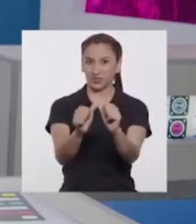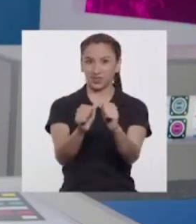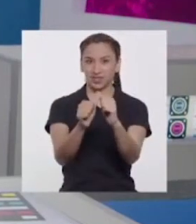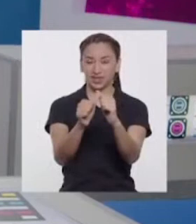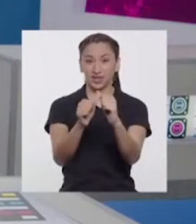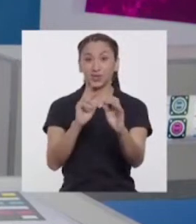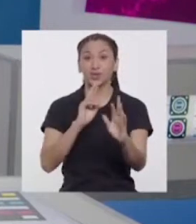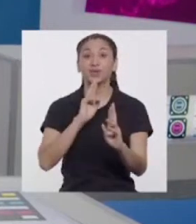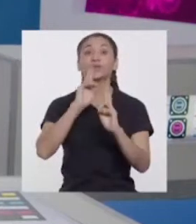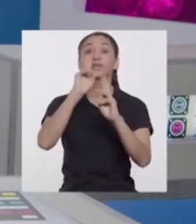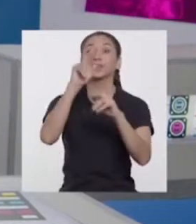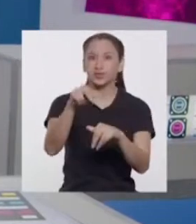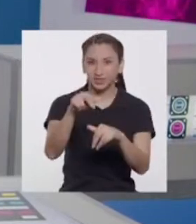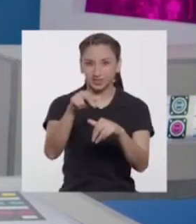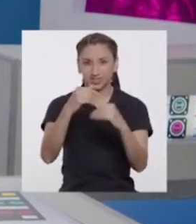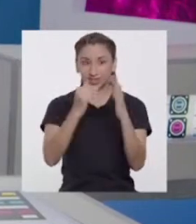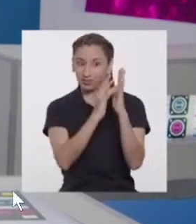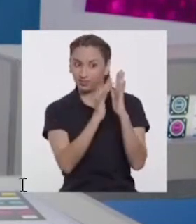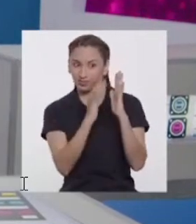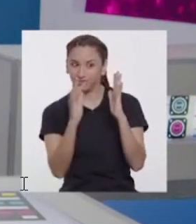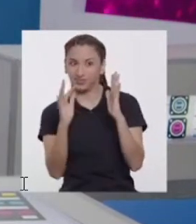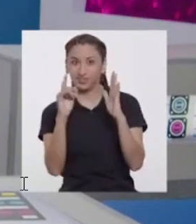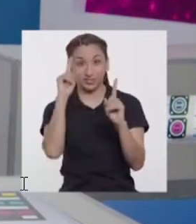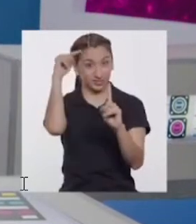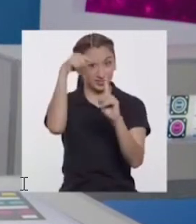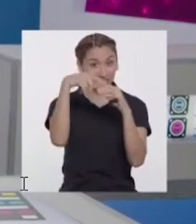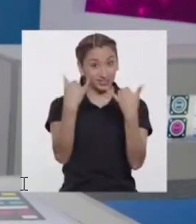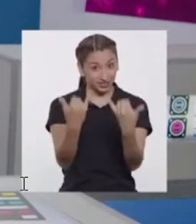¿Continuamos con la resolución del propósito del día?